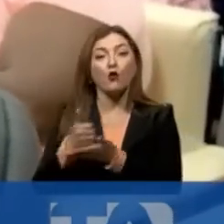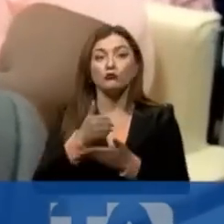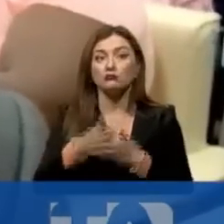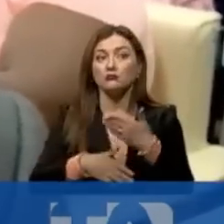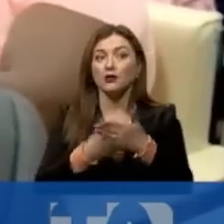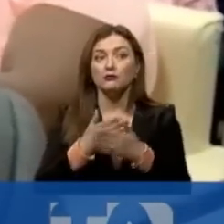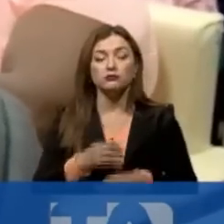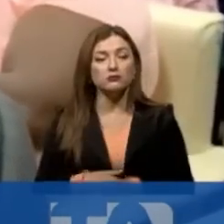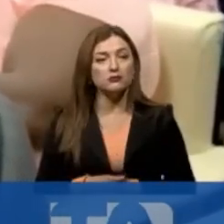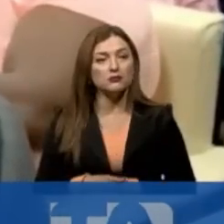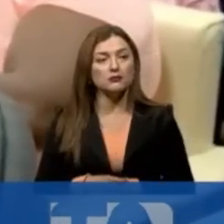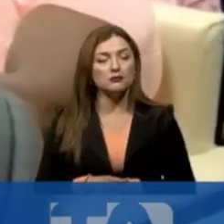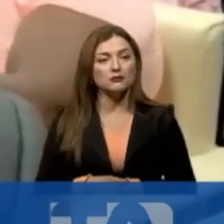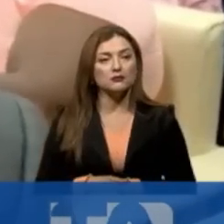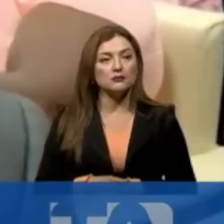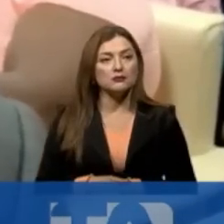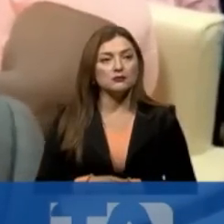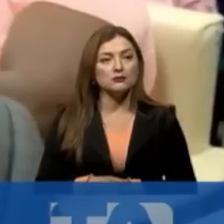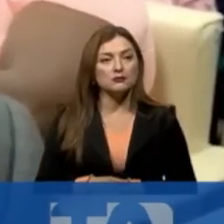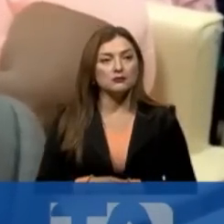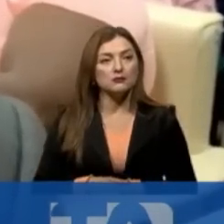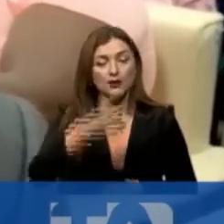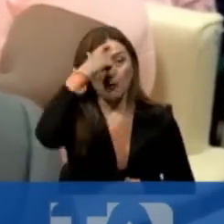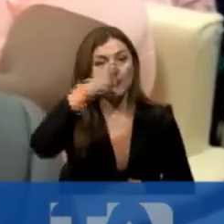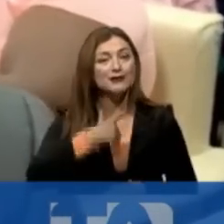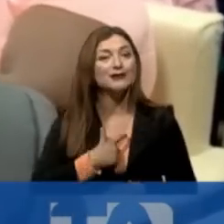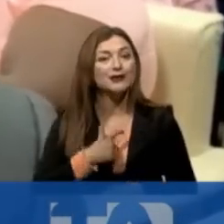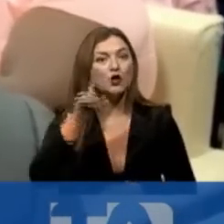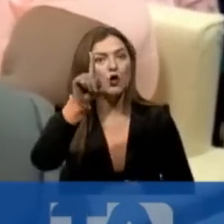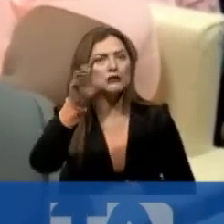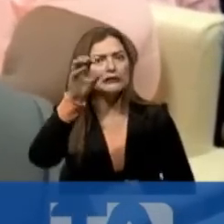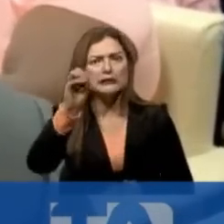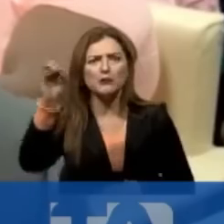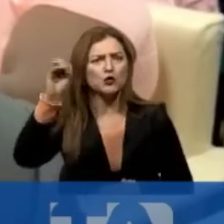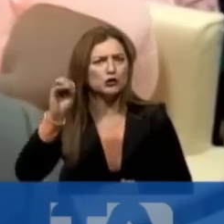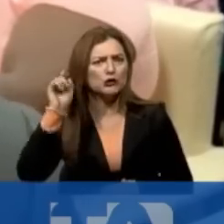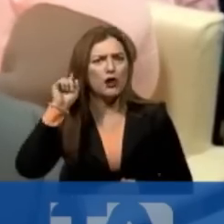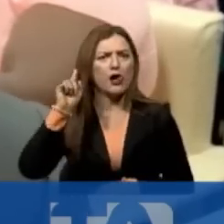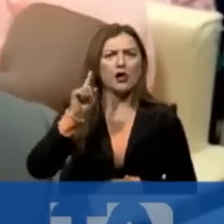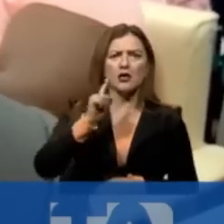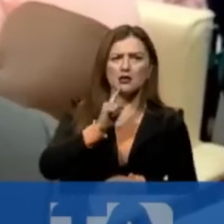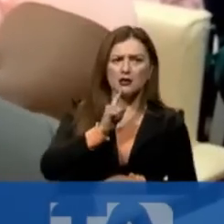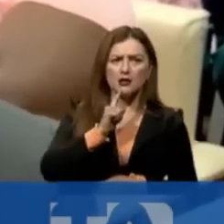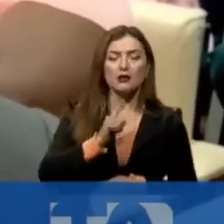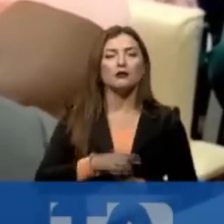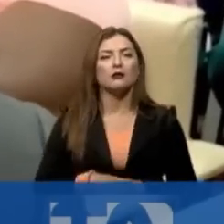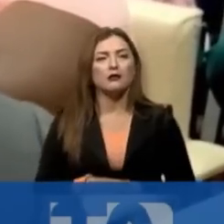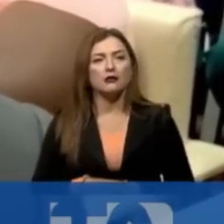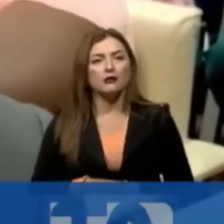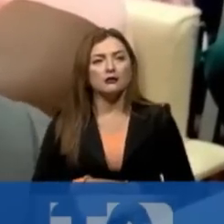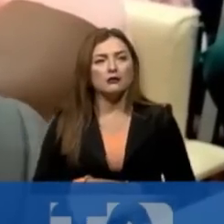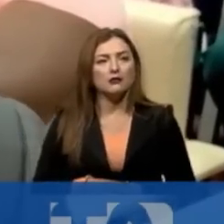yo soy una persona que nací 100% sorda y pues esto me ha